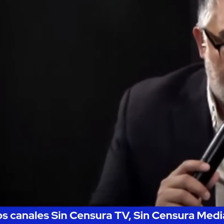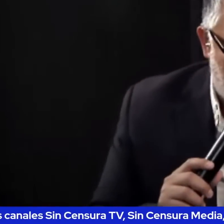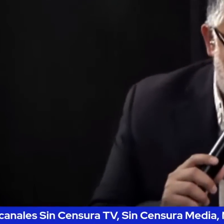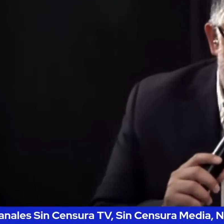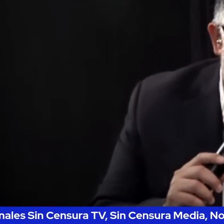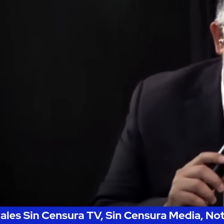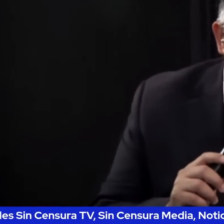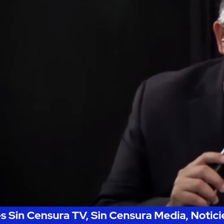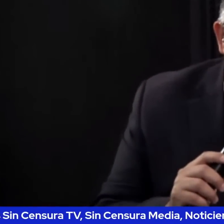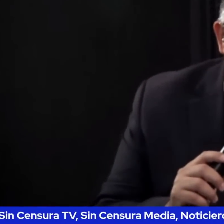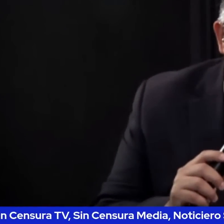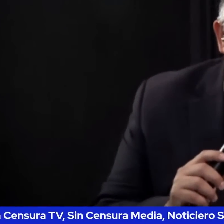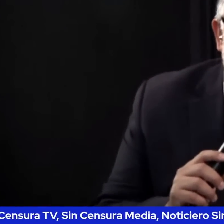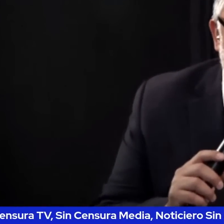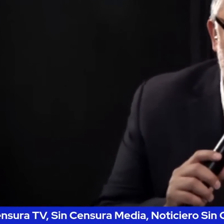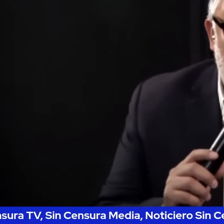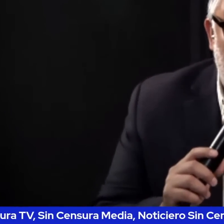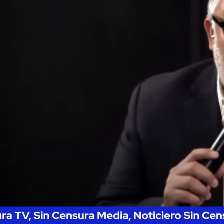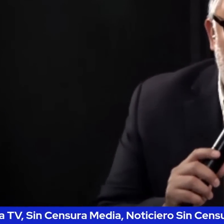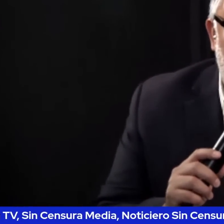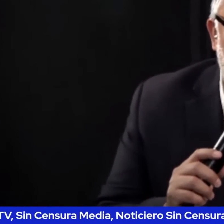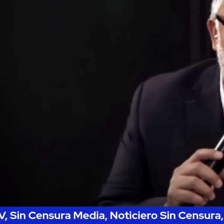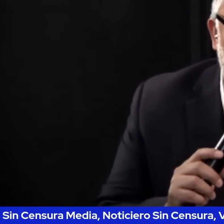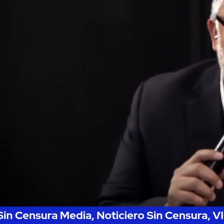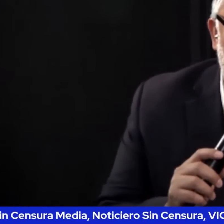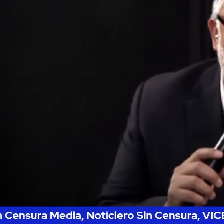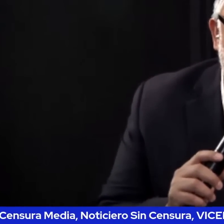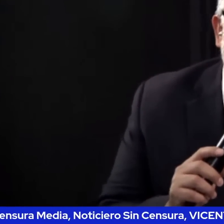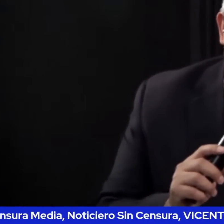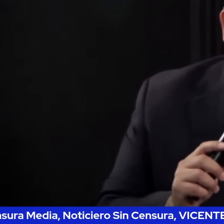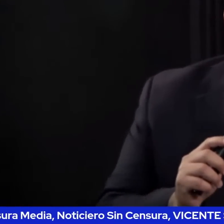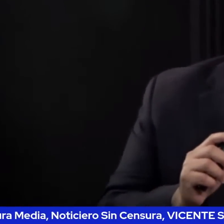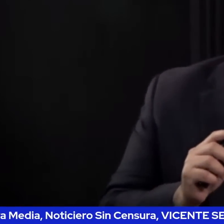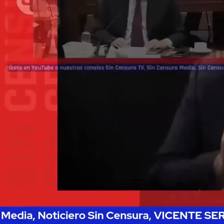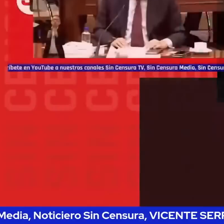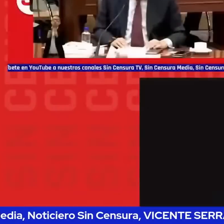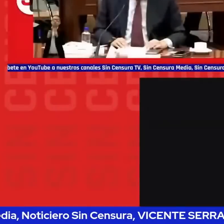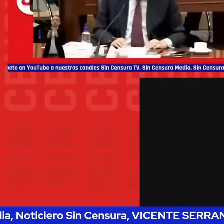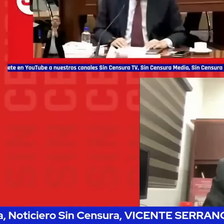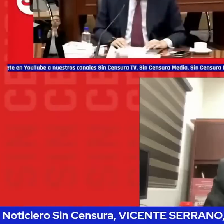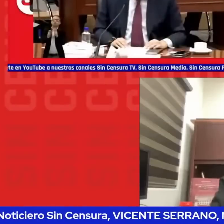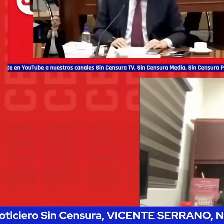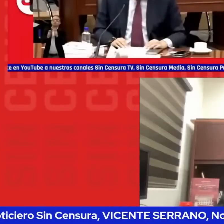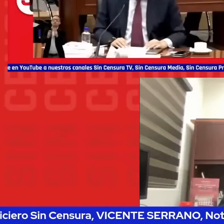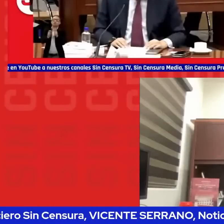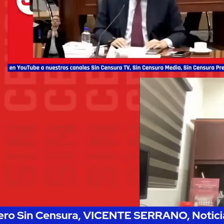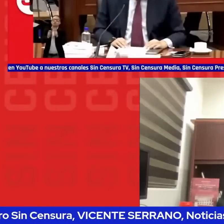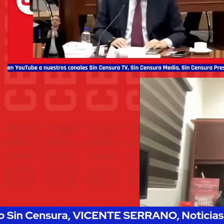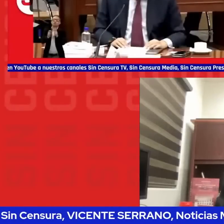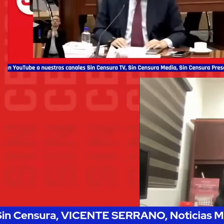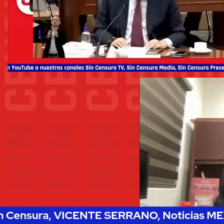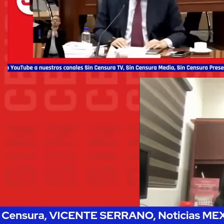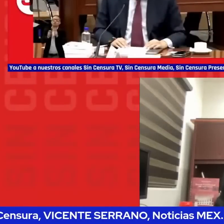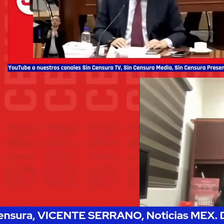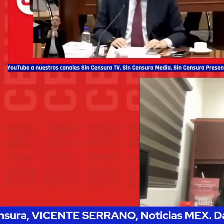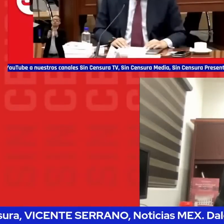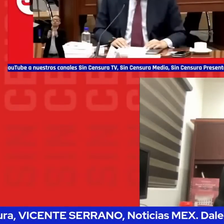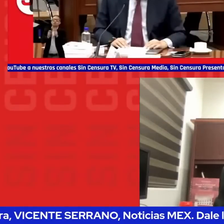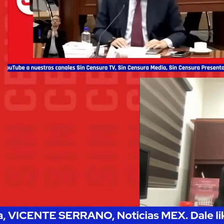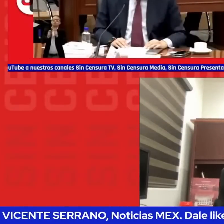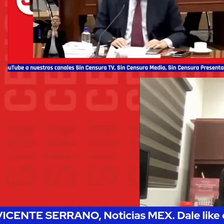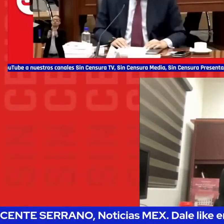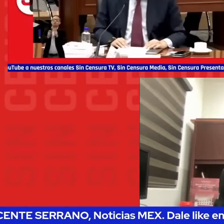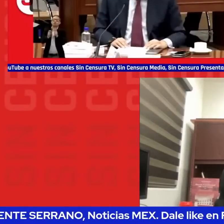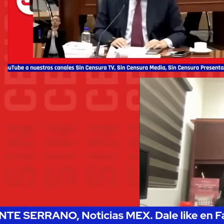¿Cómo ve el doctor Isaac de Paz González este merequetengue en el INE, en el Instituto Nacional Electoral, el regreso de Edmundo Jacobo? Mi